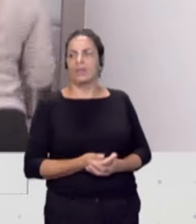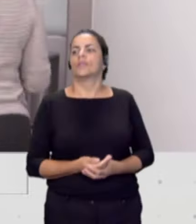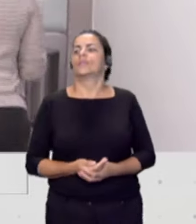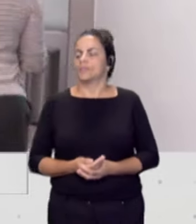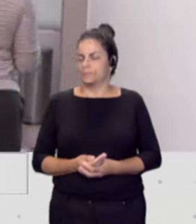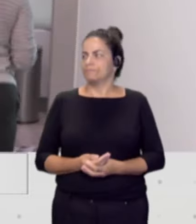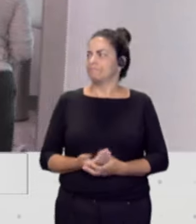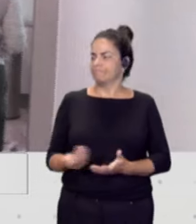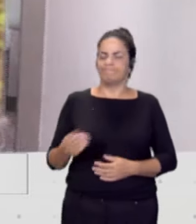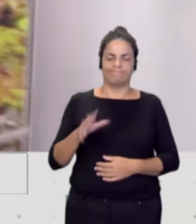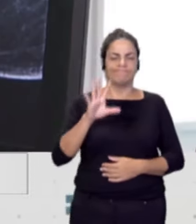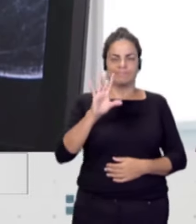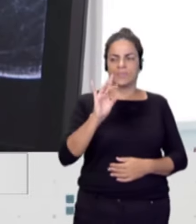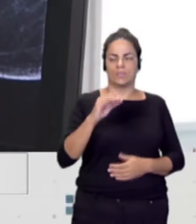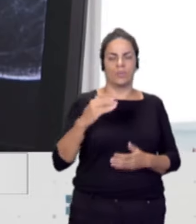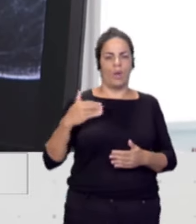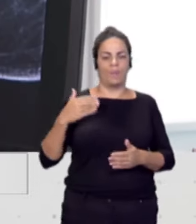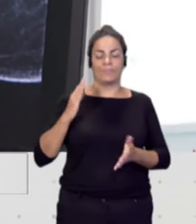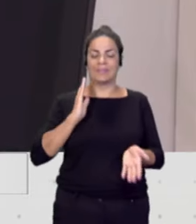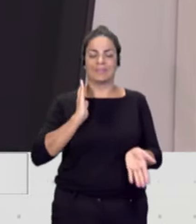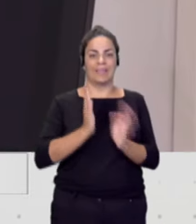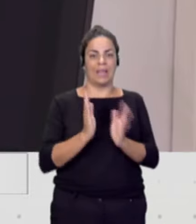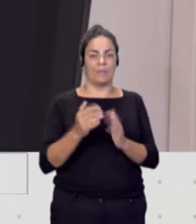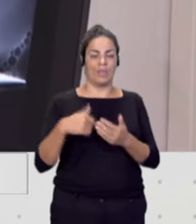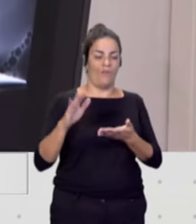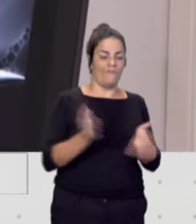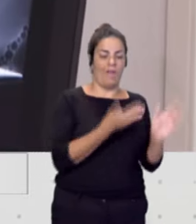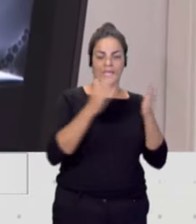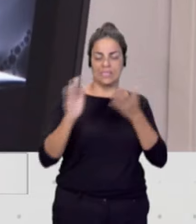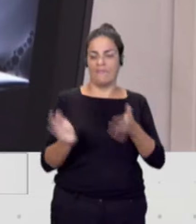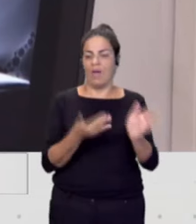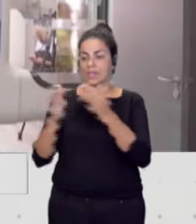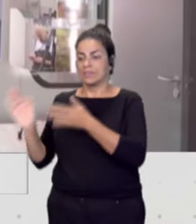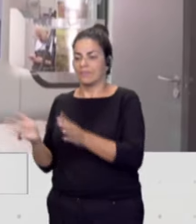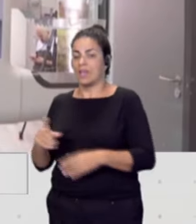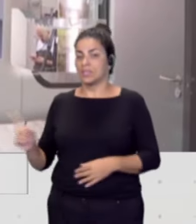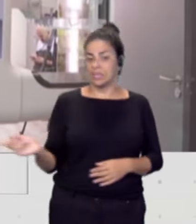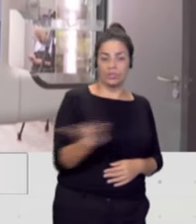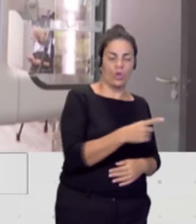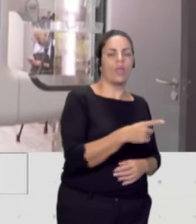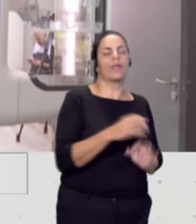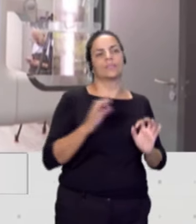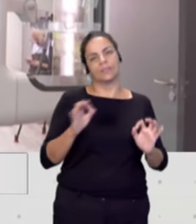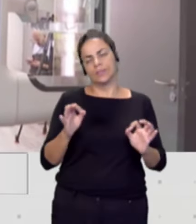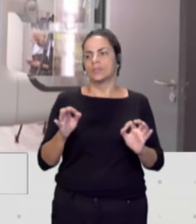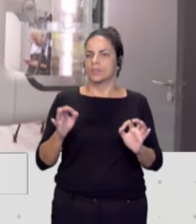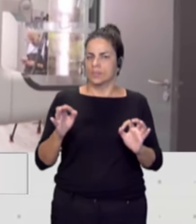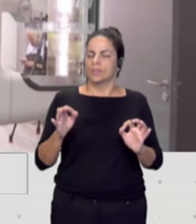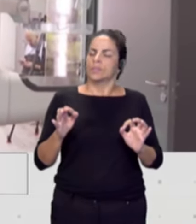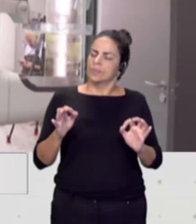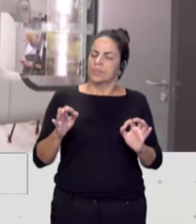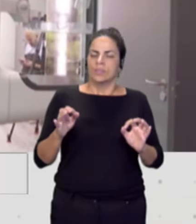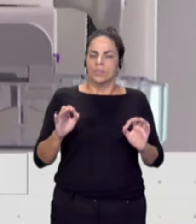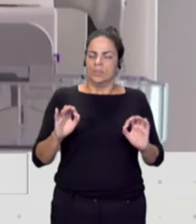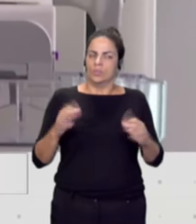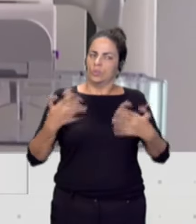Sí, todas las fases del tratamiento en realidad van a ser como bastante impactantes.